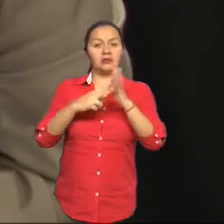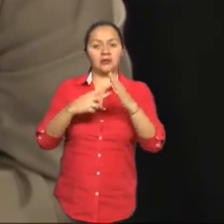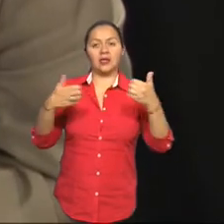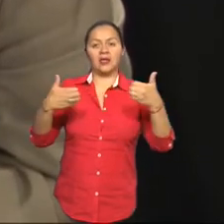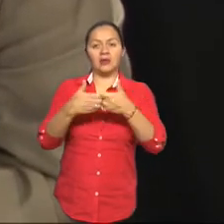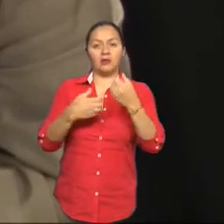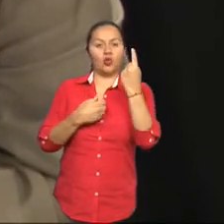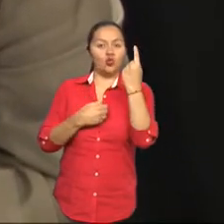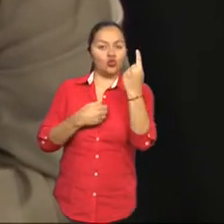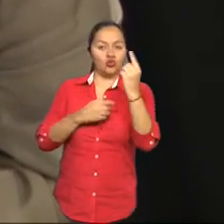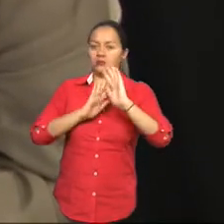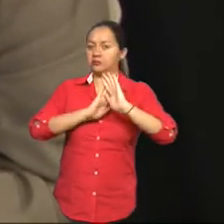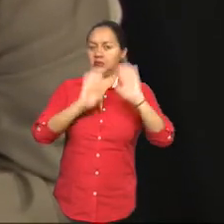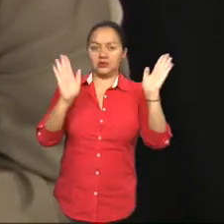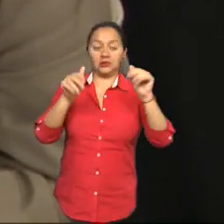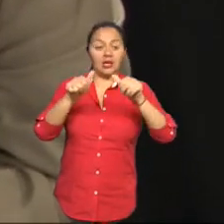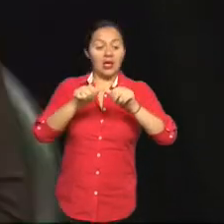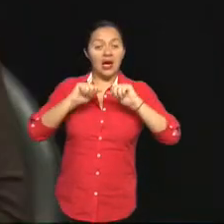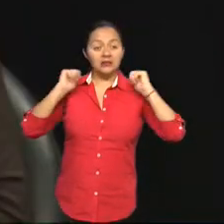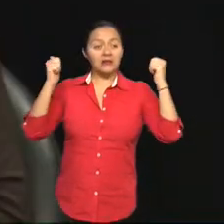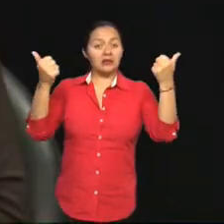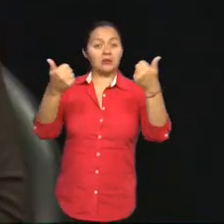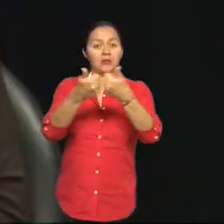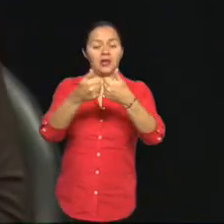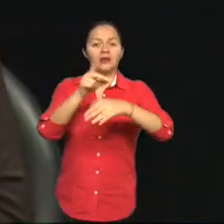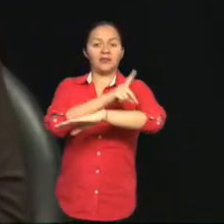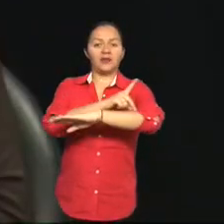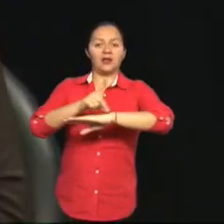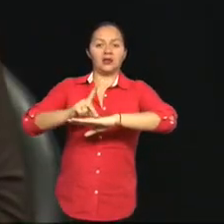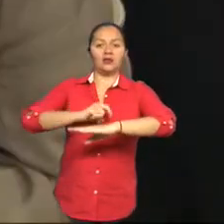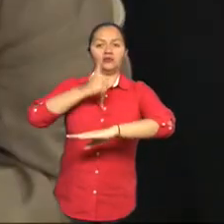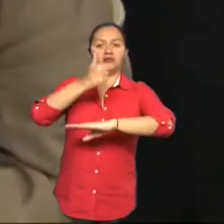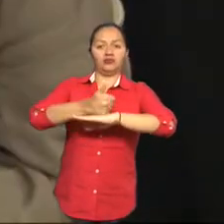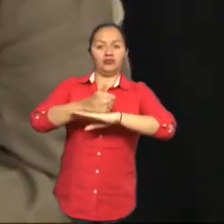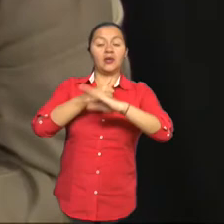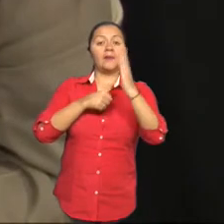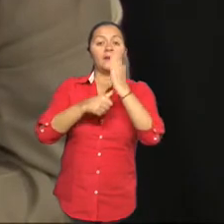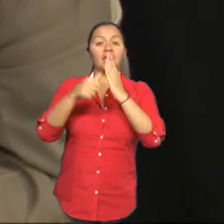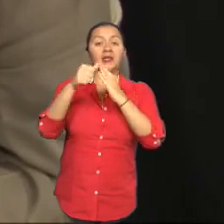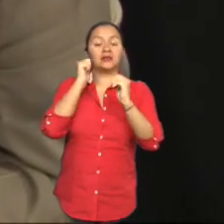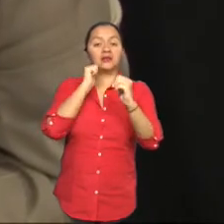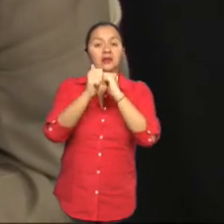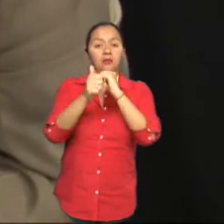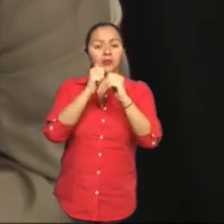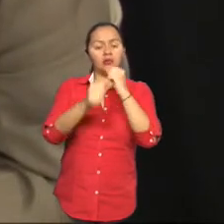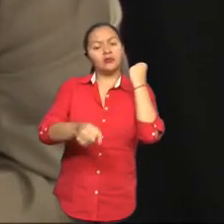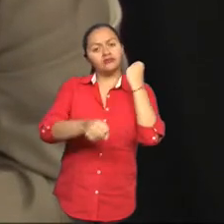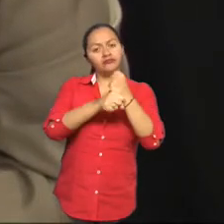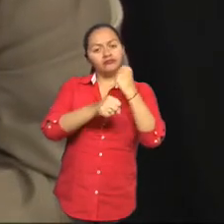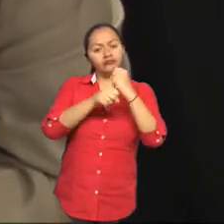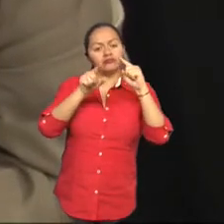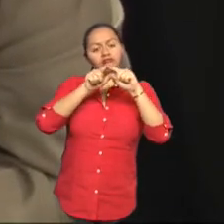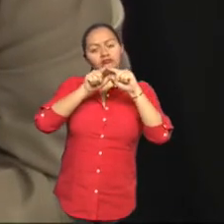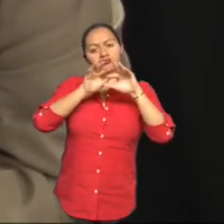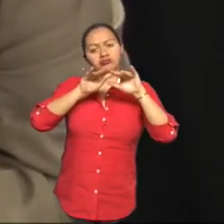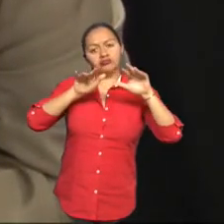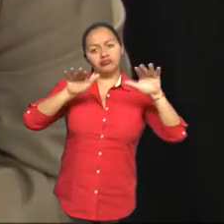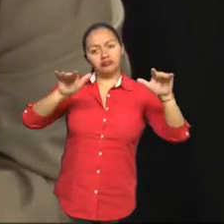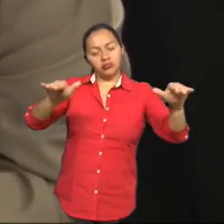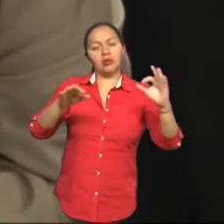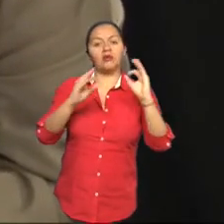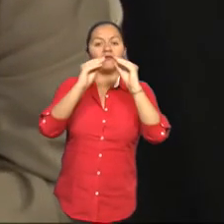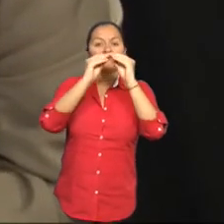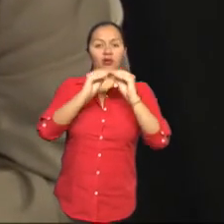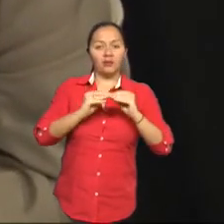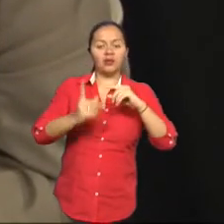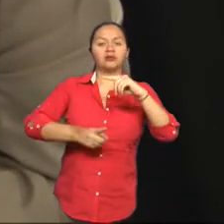del directorio y trabajamos de la mano con el Ministerio del Deporte. El objetivo es trabajar en la masificación, en la formación y